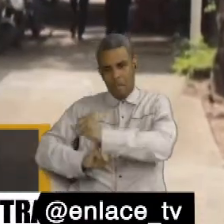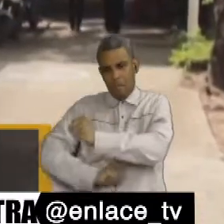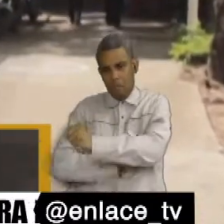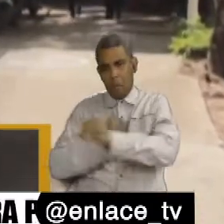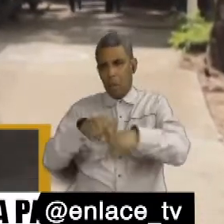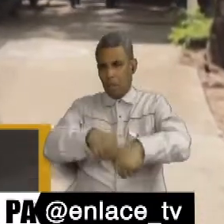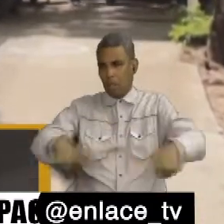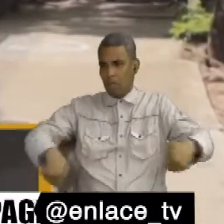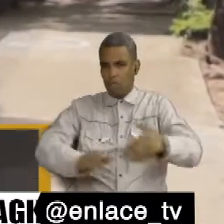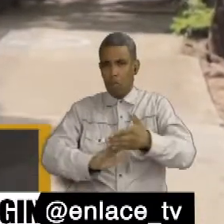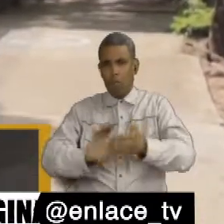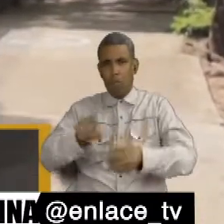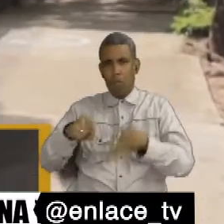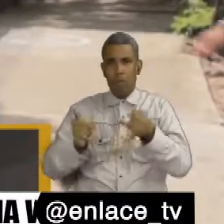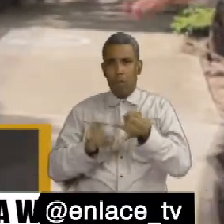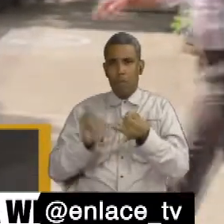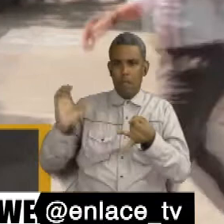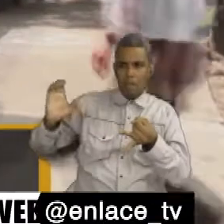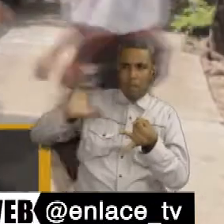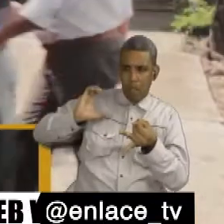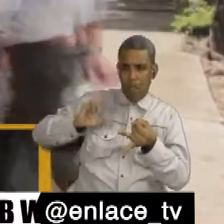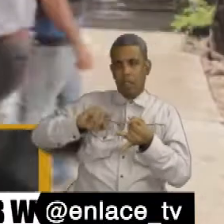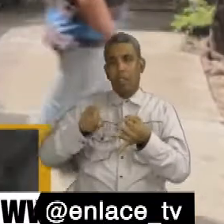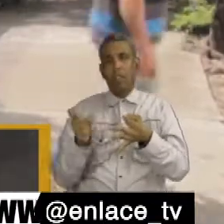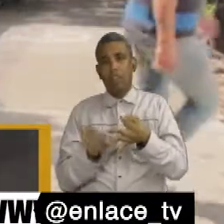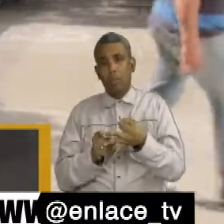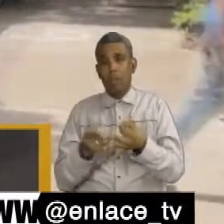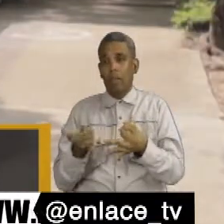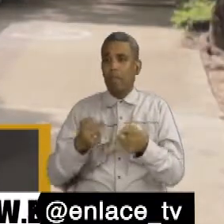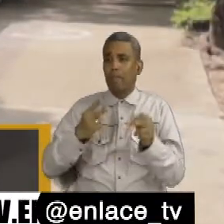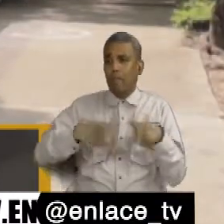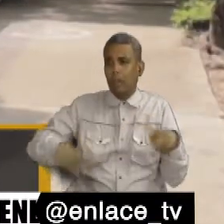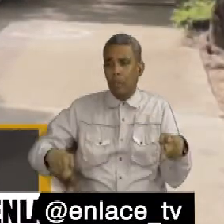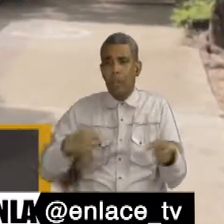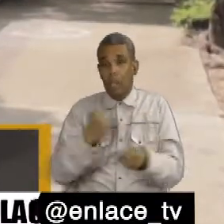y nombramiento de personal son algunos de los requerimientos que hacen los